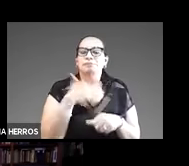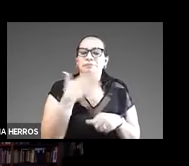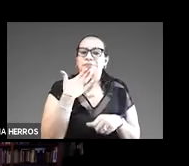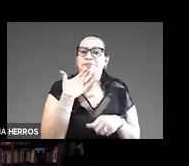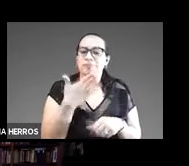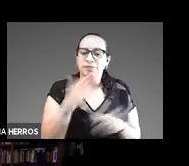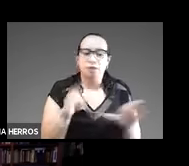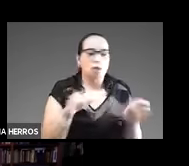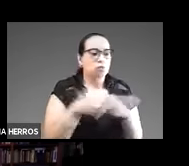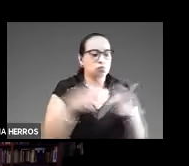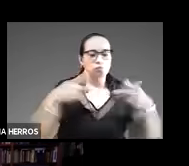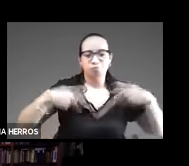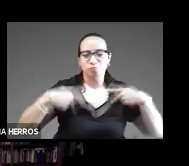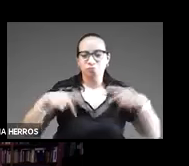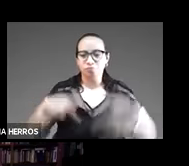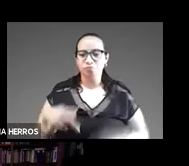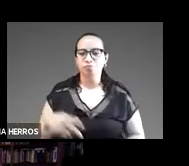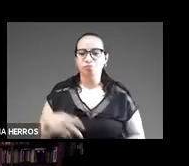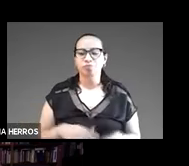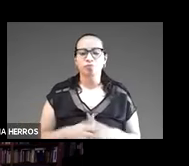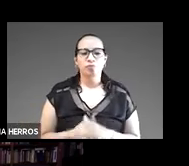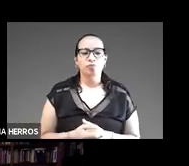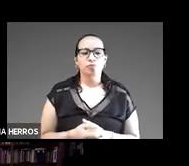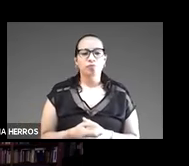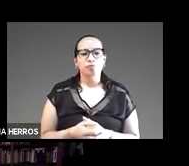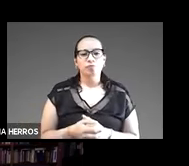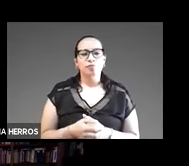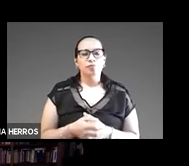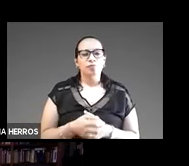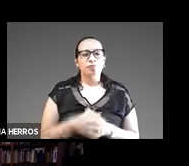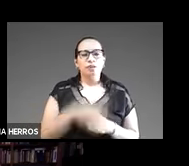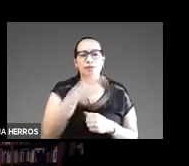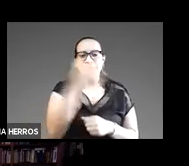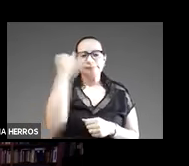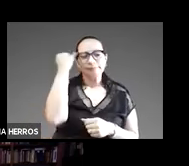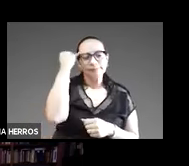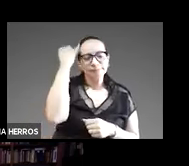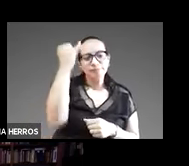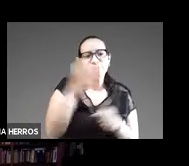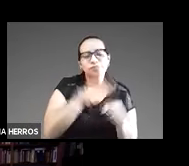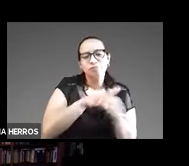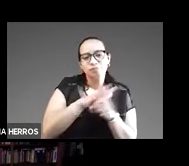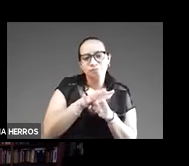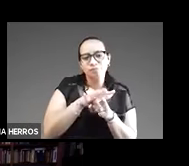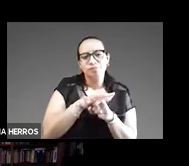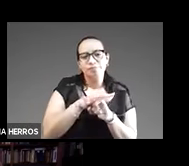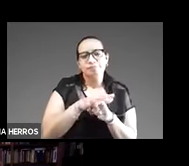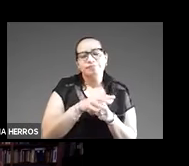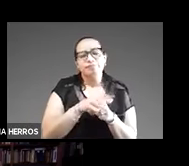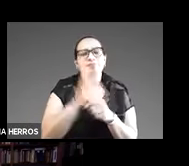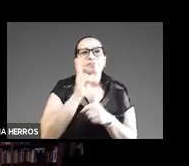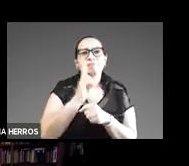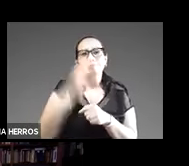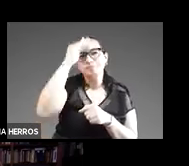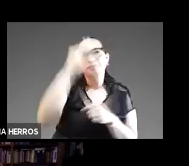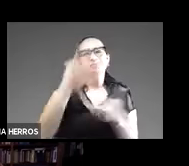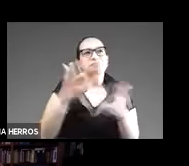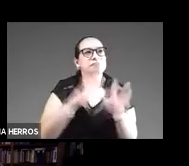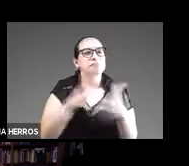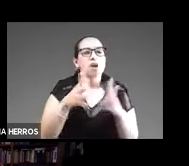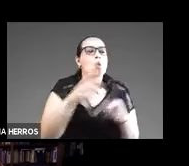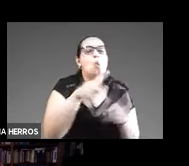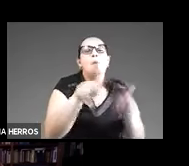comunitario, ¿no? En el sentido de, supongamos una pequeña plaza de